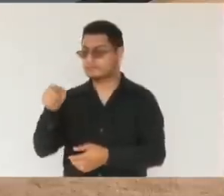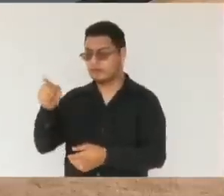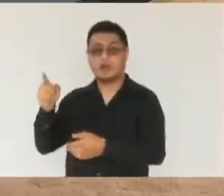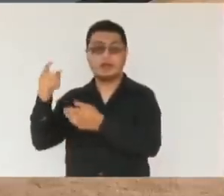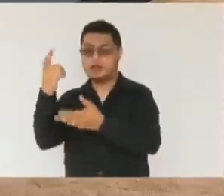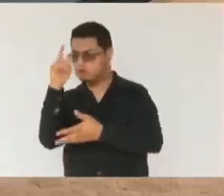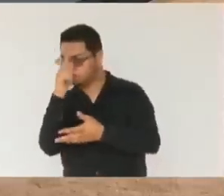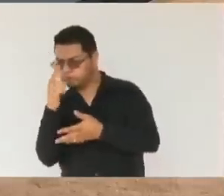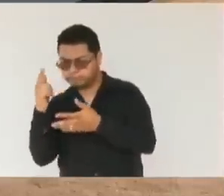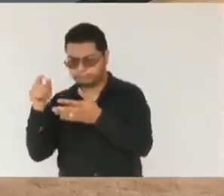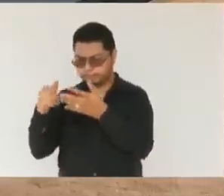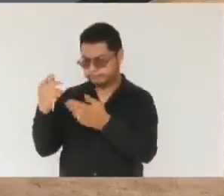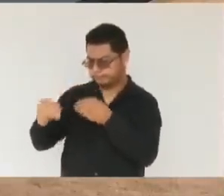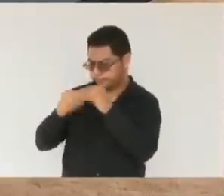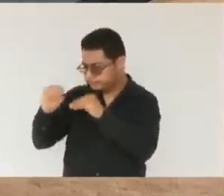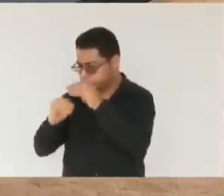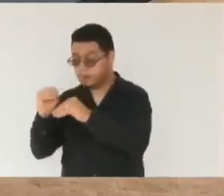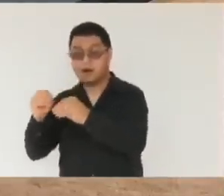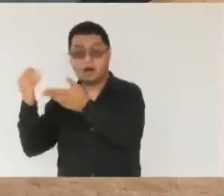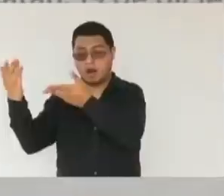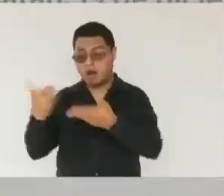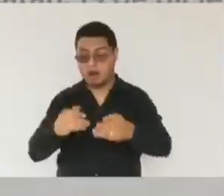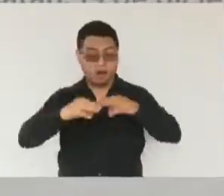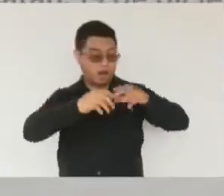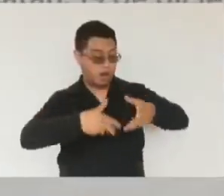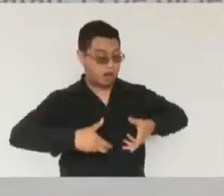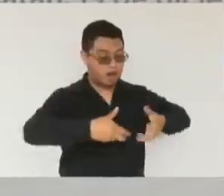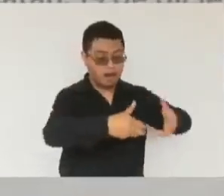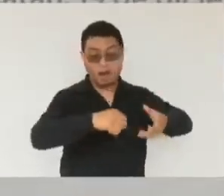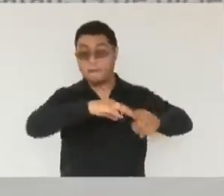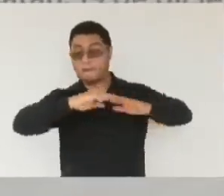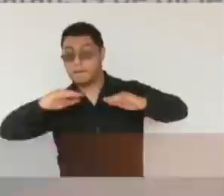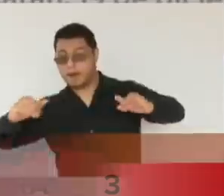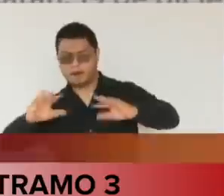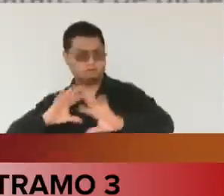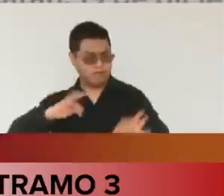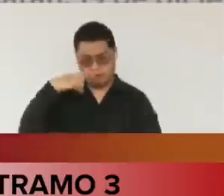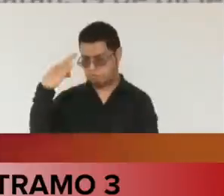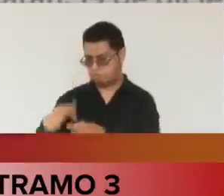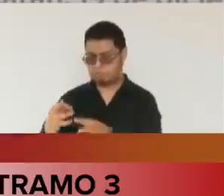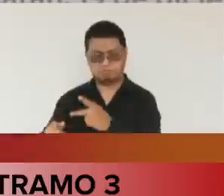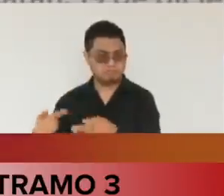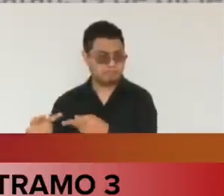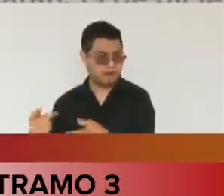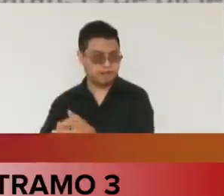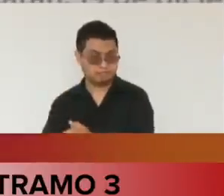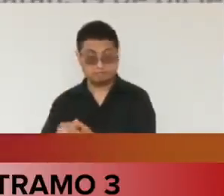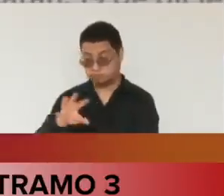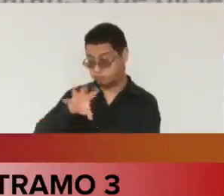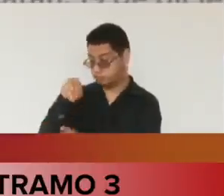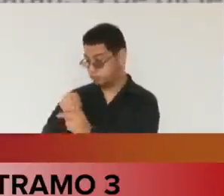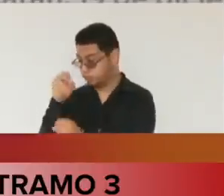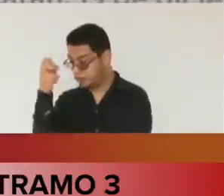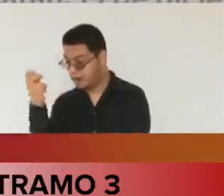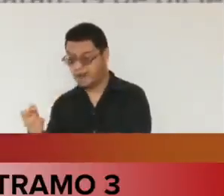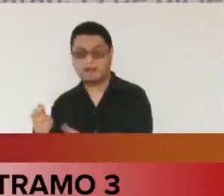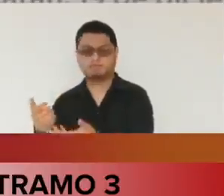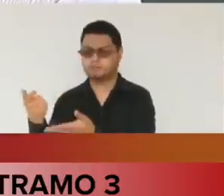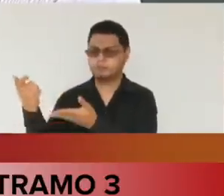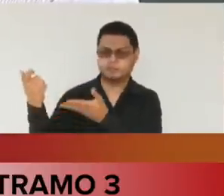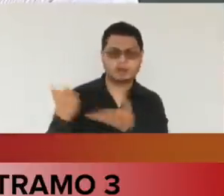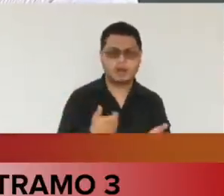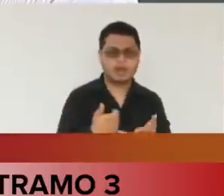tanto transporte por carretera como transporte marítimo, ya está a día de hoy preparada. Todo ello constituirá un avance financiero estimado